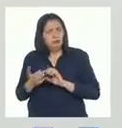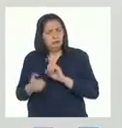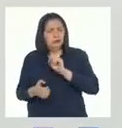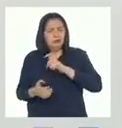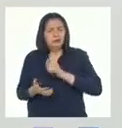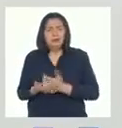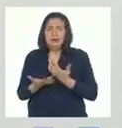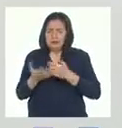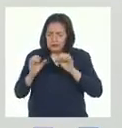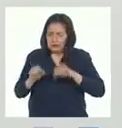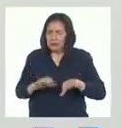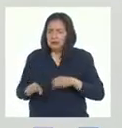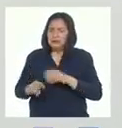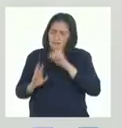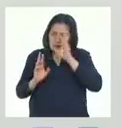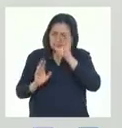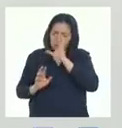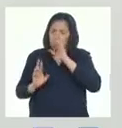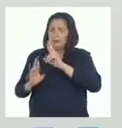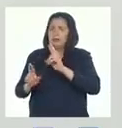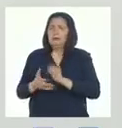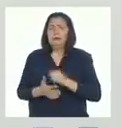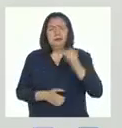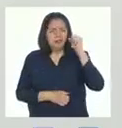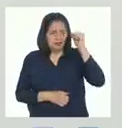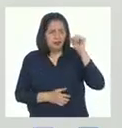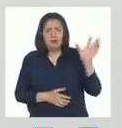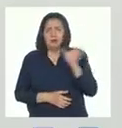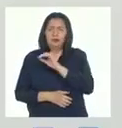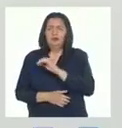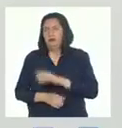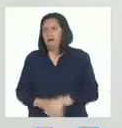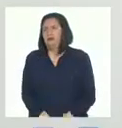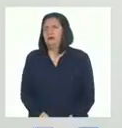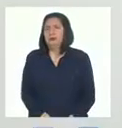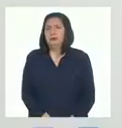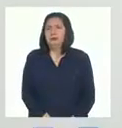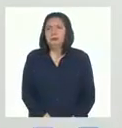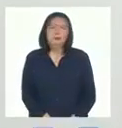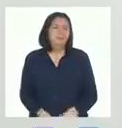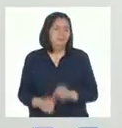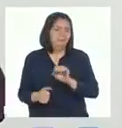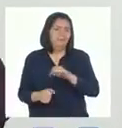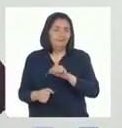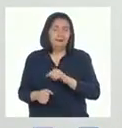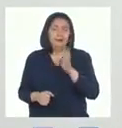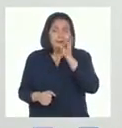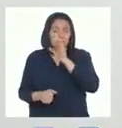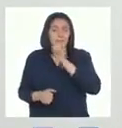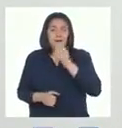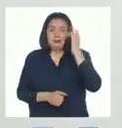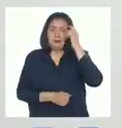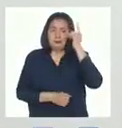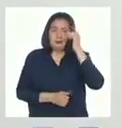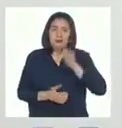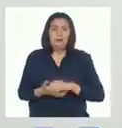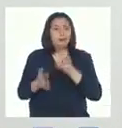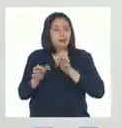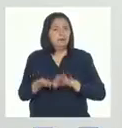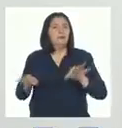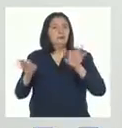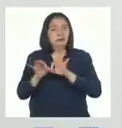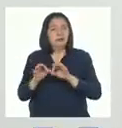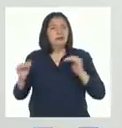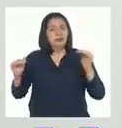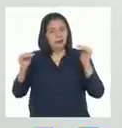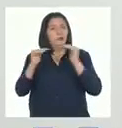necesidad de actuar para buscar el respeto a los derechos de todas y todos. Está buscando que reflexionemos sobre la